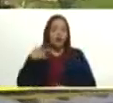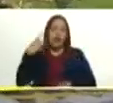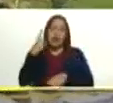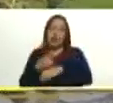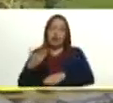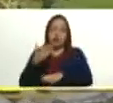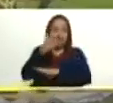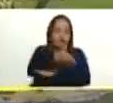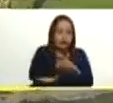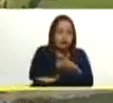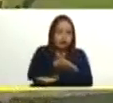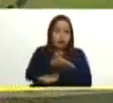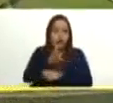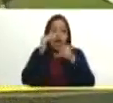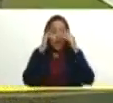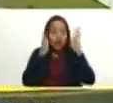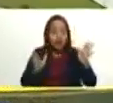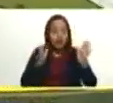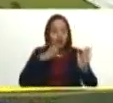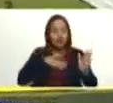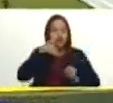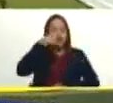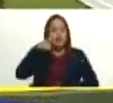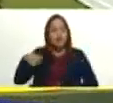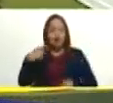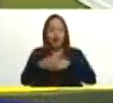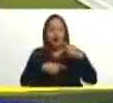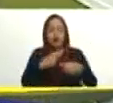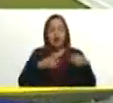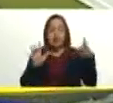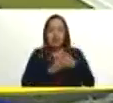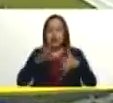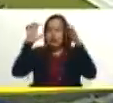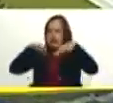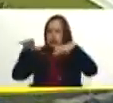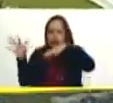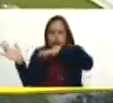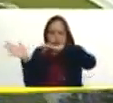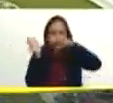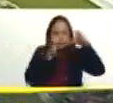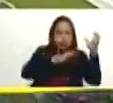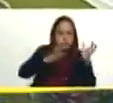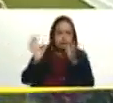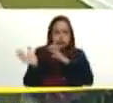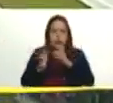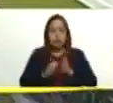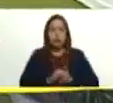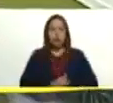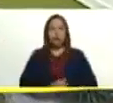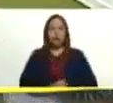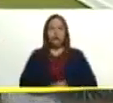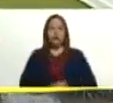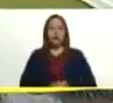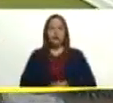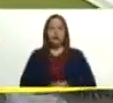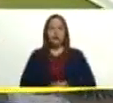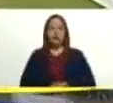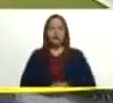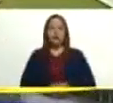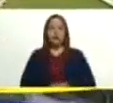ahí a atender a mi pueblo afectado por esta tormenta. We have to, and we are preparing